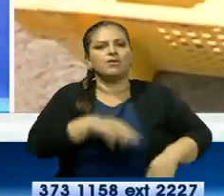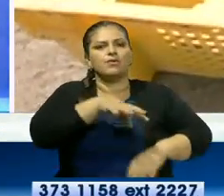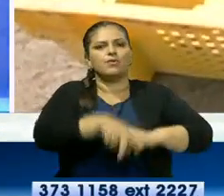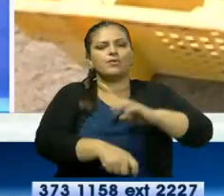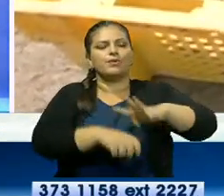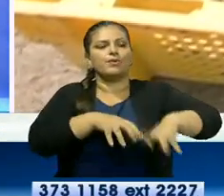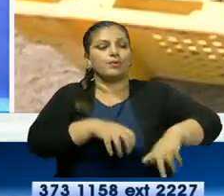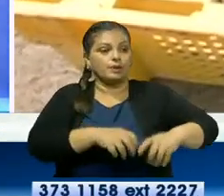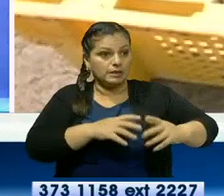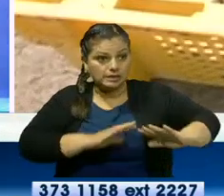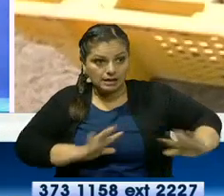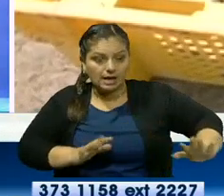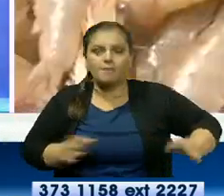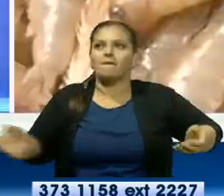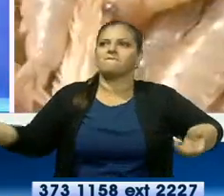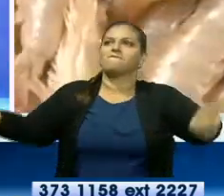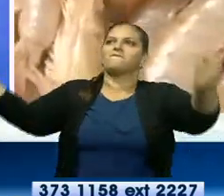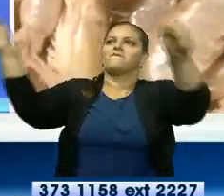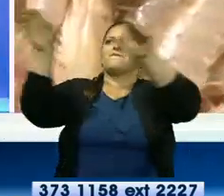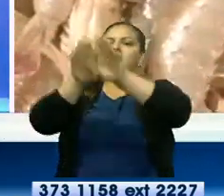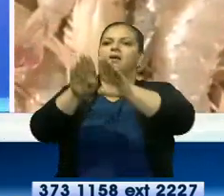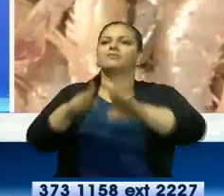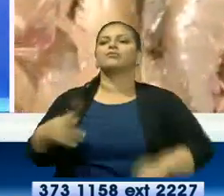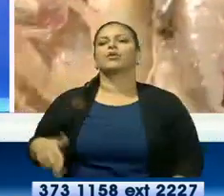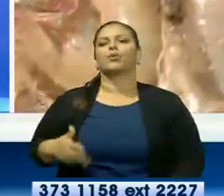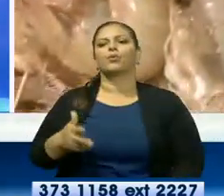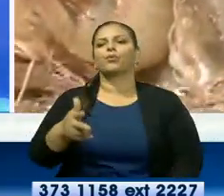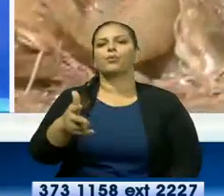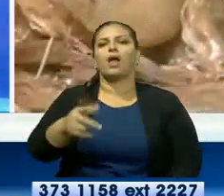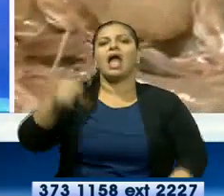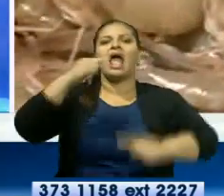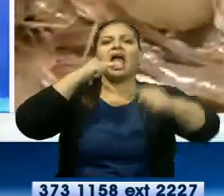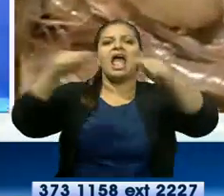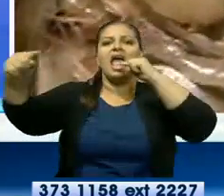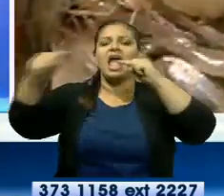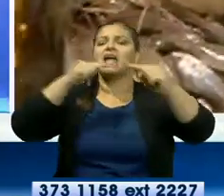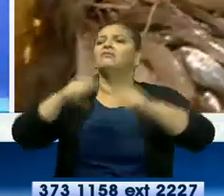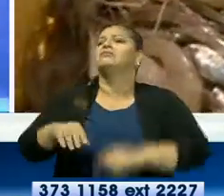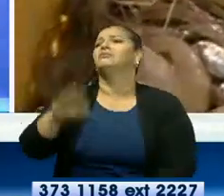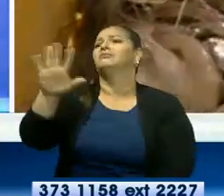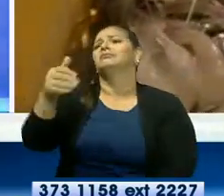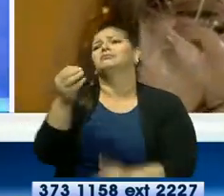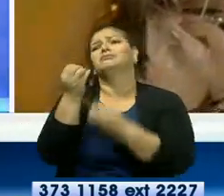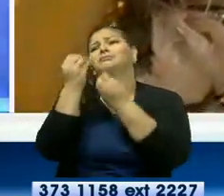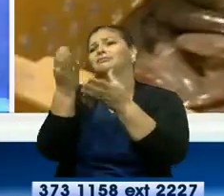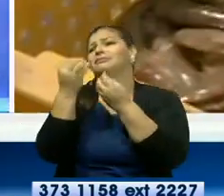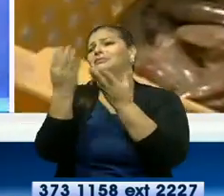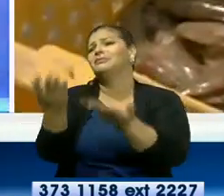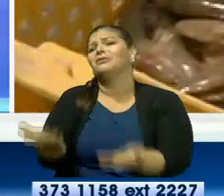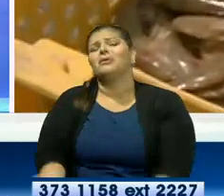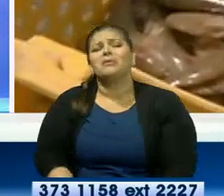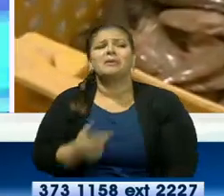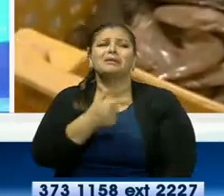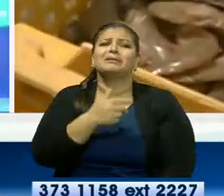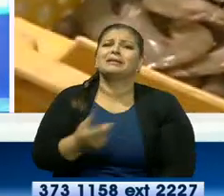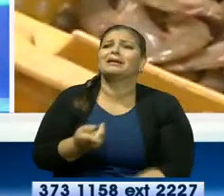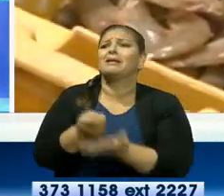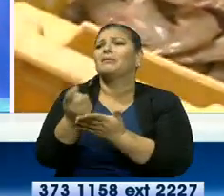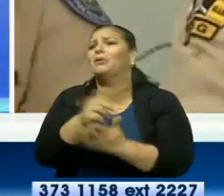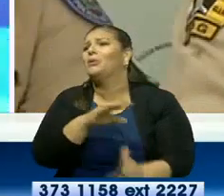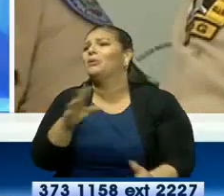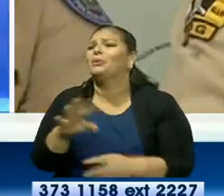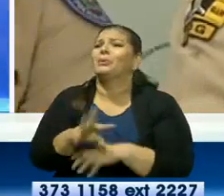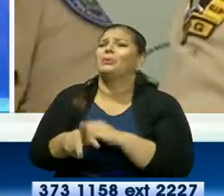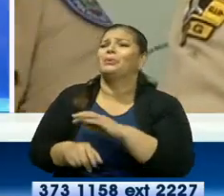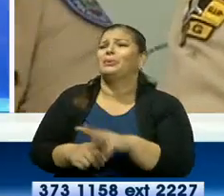trataban de aproximadamente 6.000 libras de ese marisco que habrían sido robadas horas antes. Así lo informó la Policía Nacional.